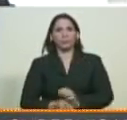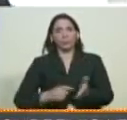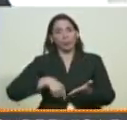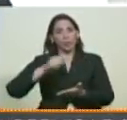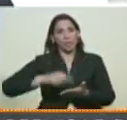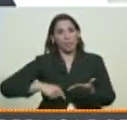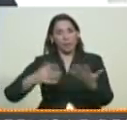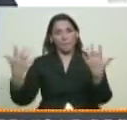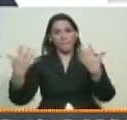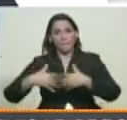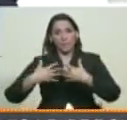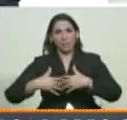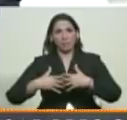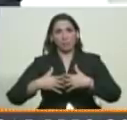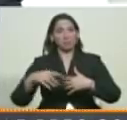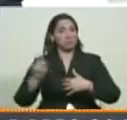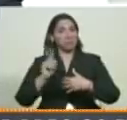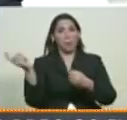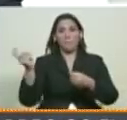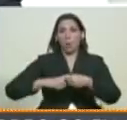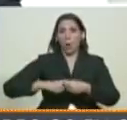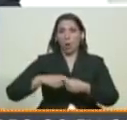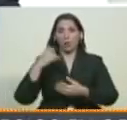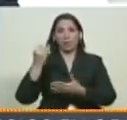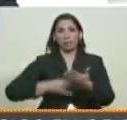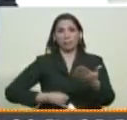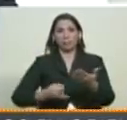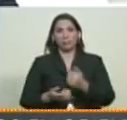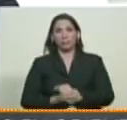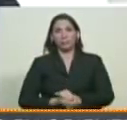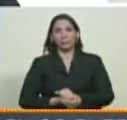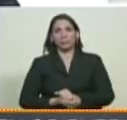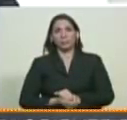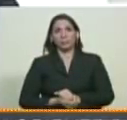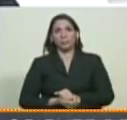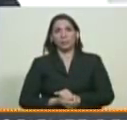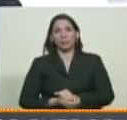empresa que no estaba inscrita en el Registro Nacional de Contratistas.